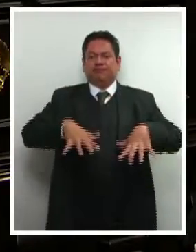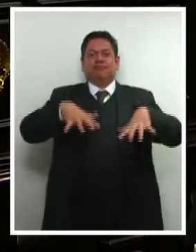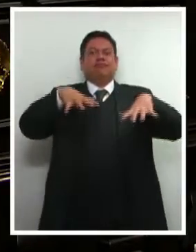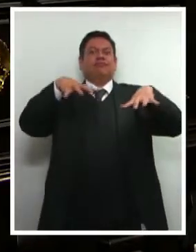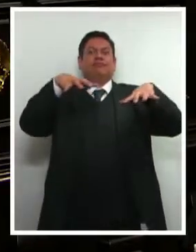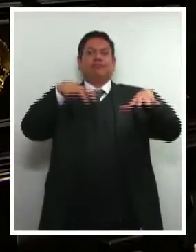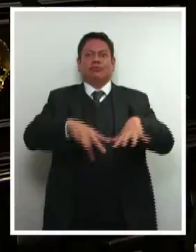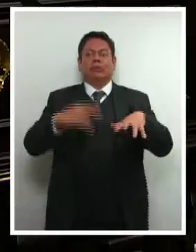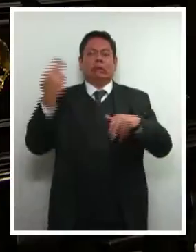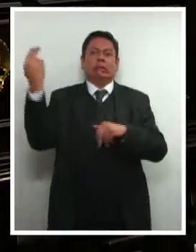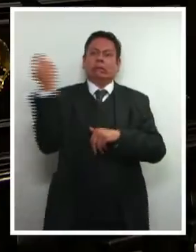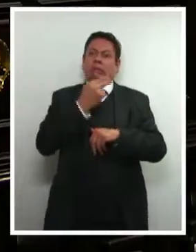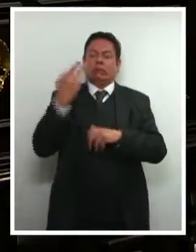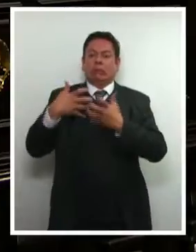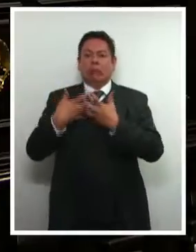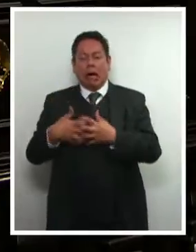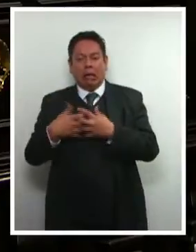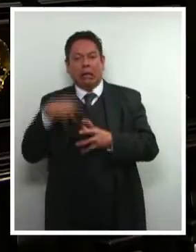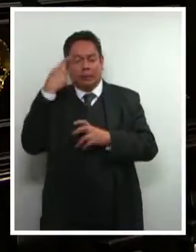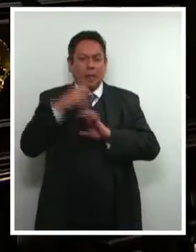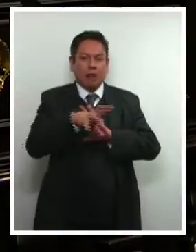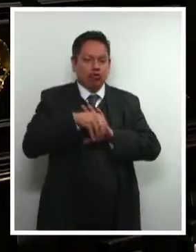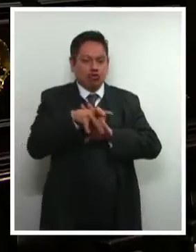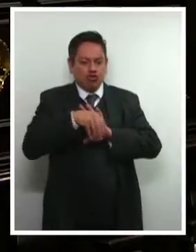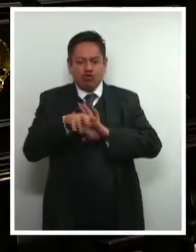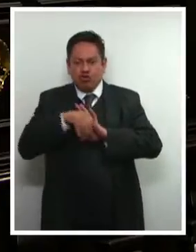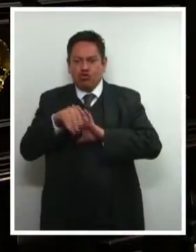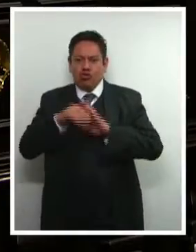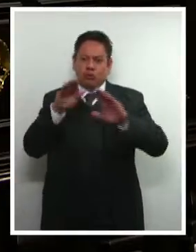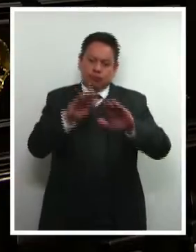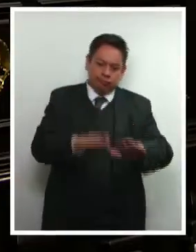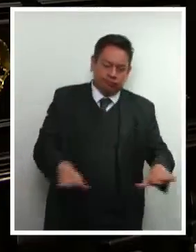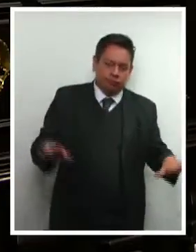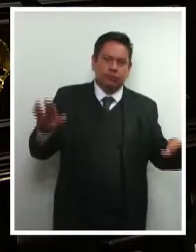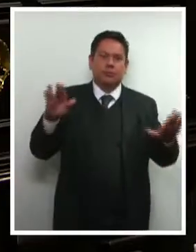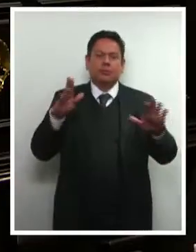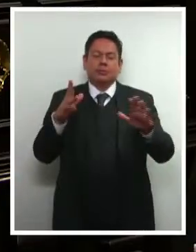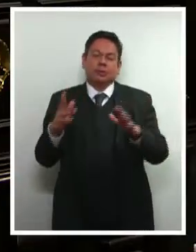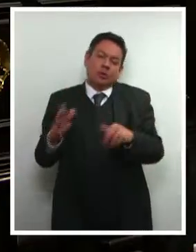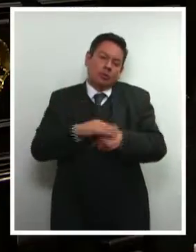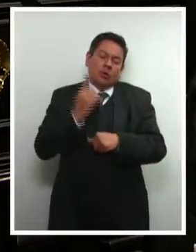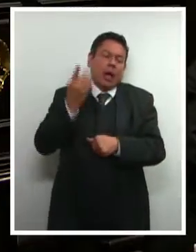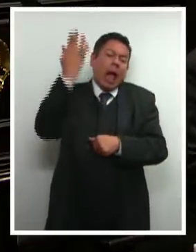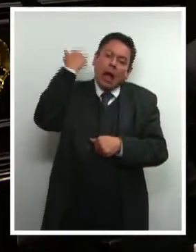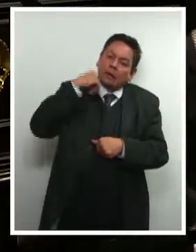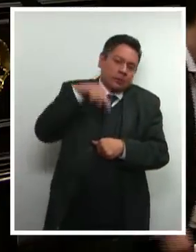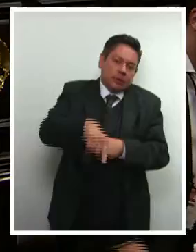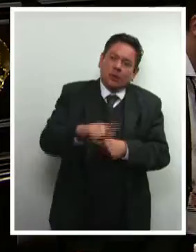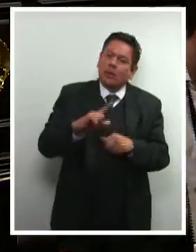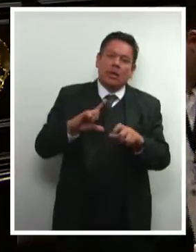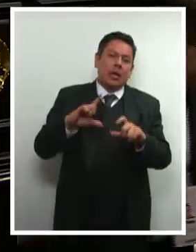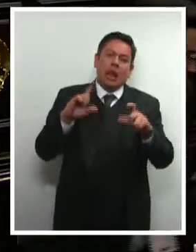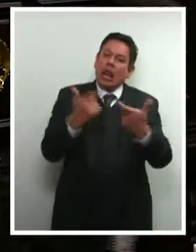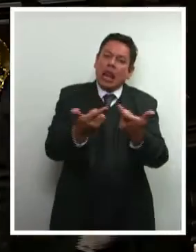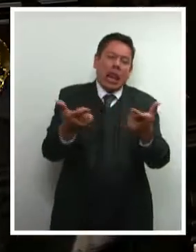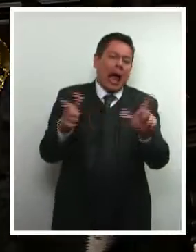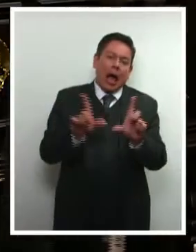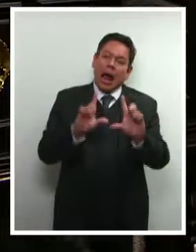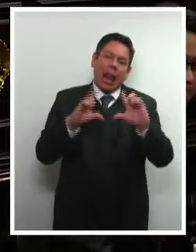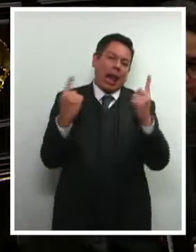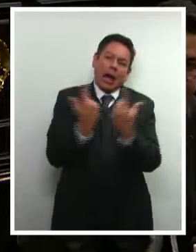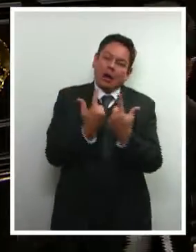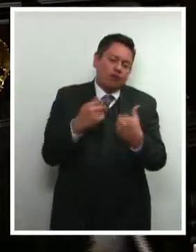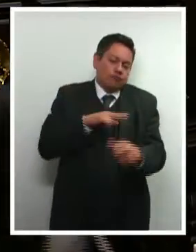obras de infraestructuras y equipamiento para poder lograrlo. Y necesitamos también recargar acuíferos, recuperar